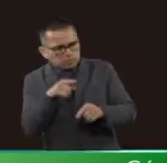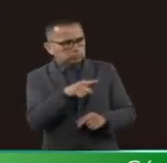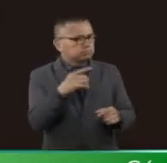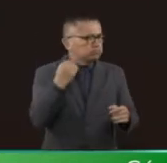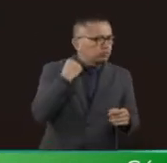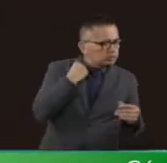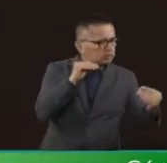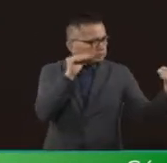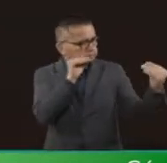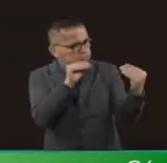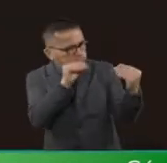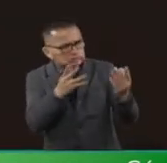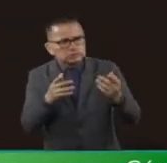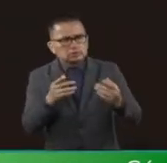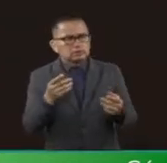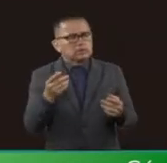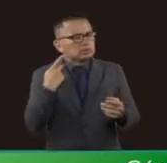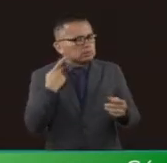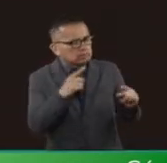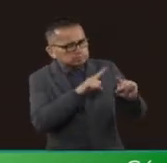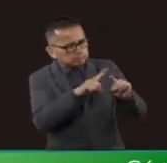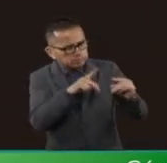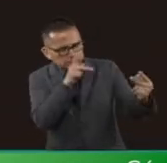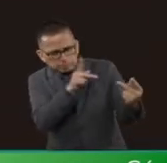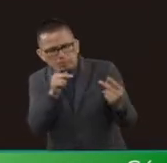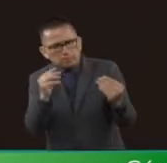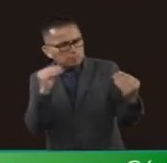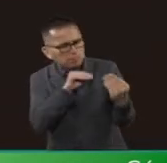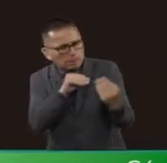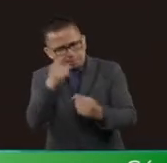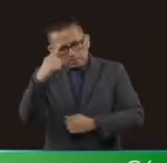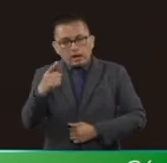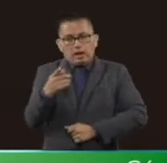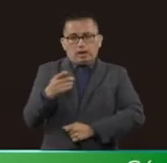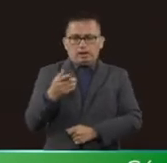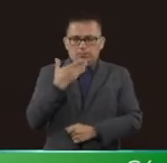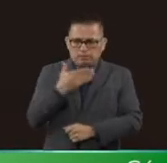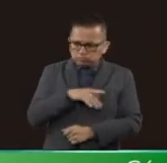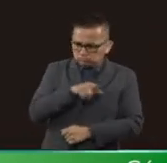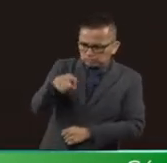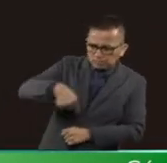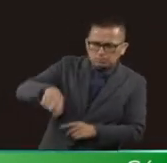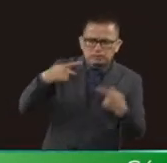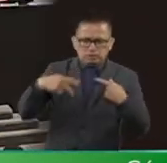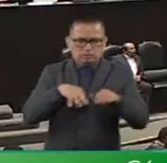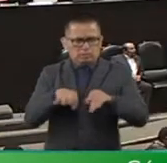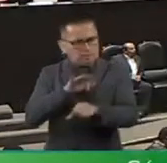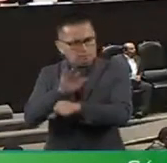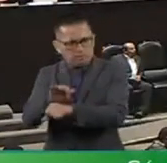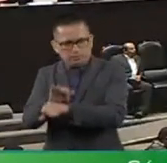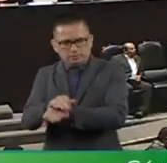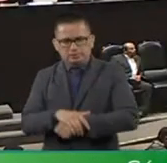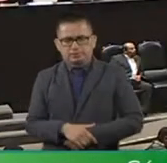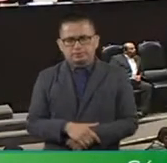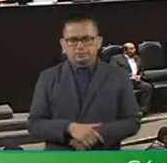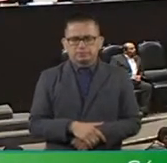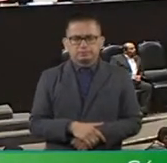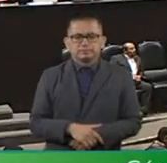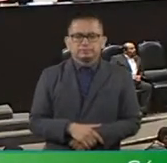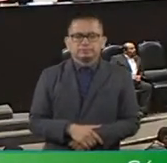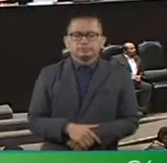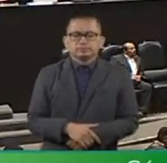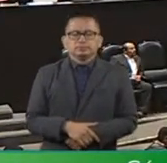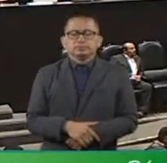parlamentario, pero también en relación con los trabajadores para que esto fuera posible. Con la política